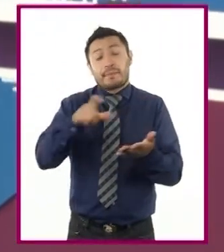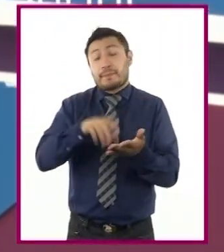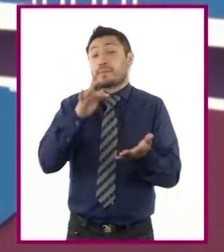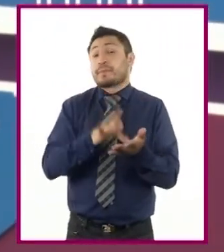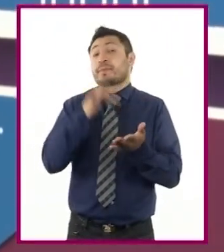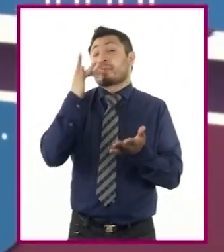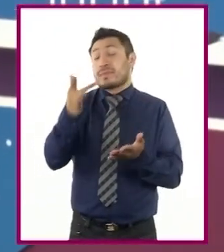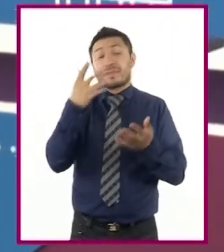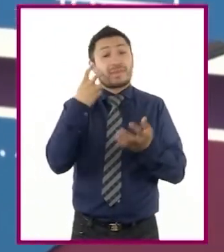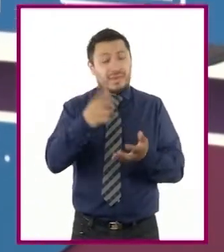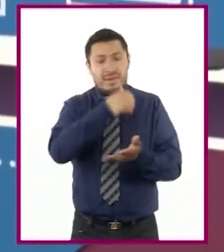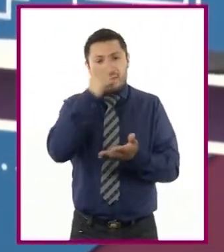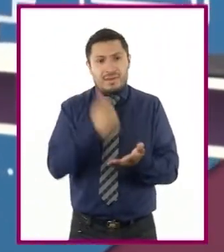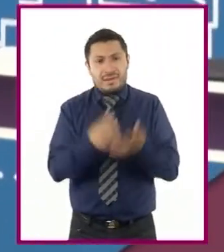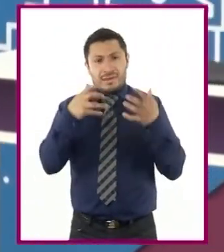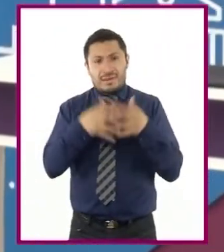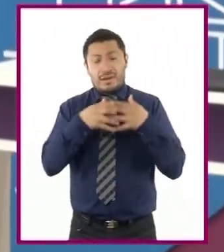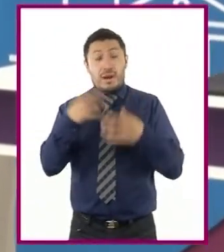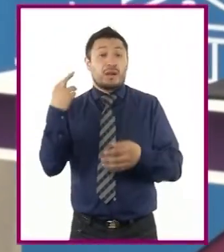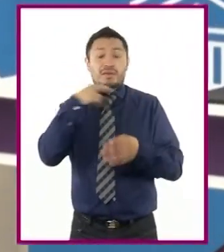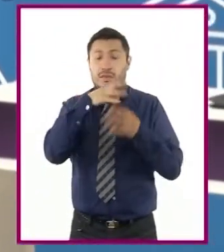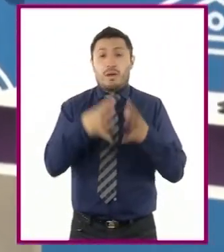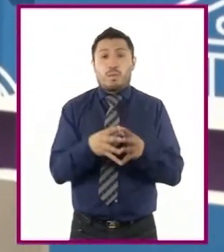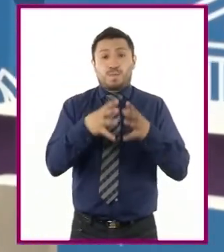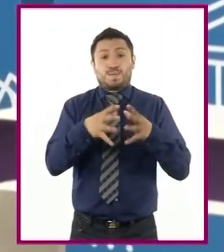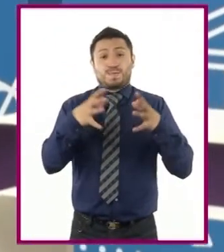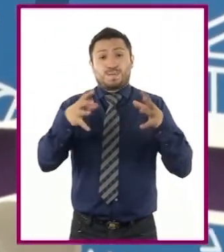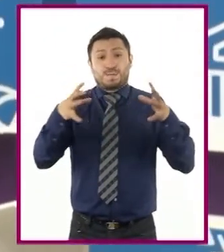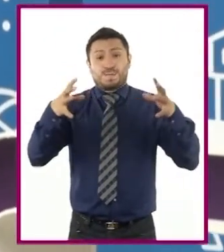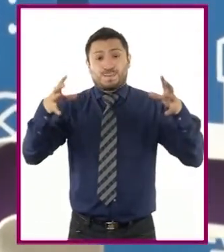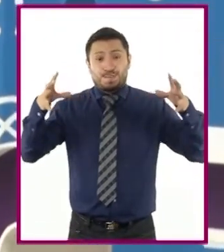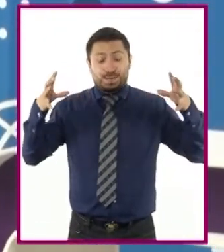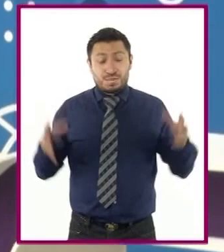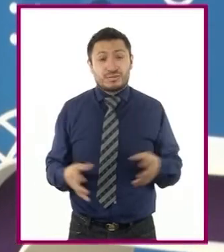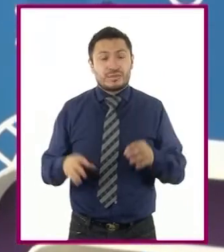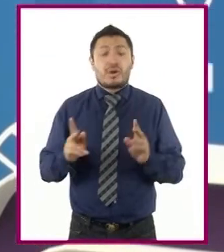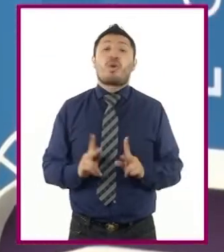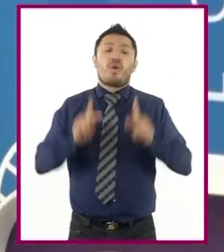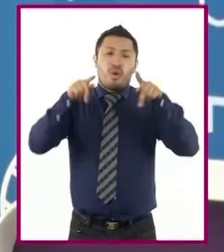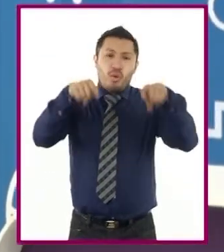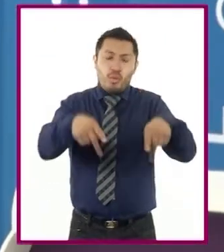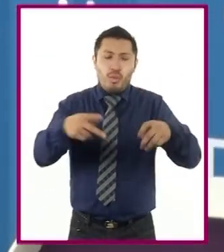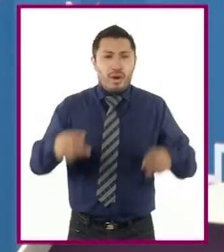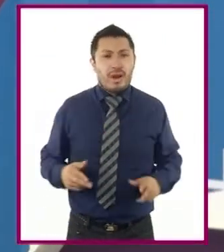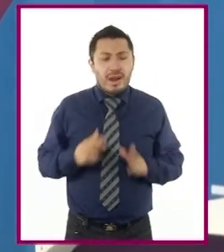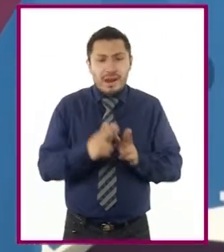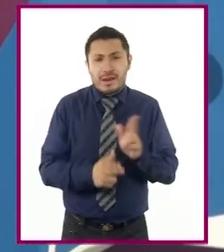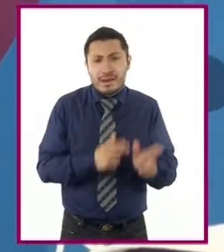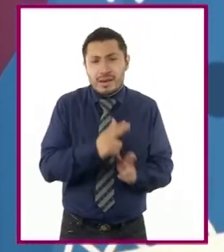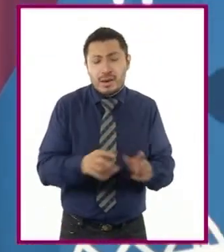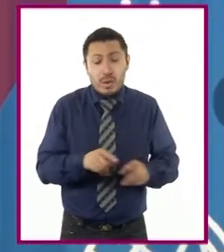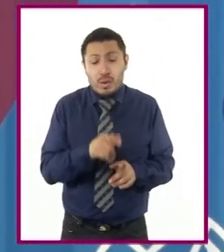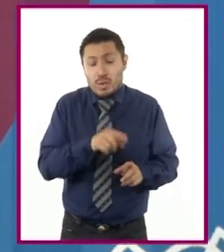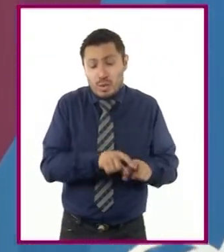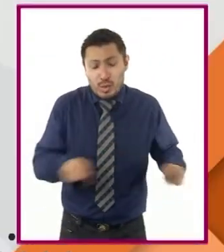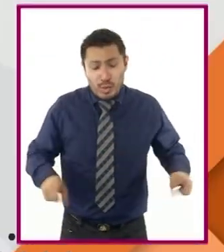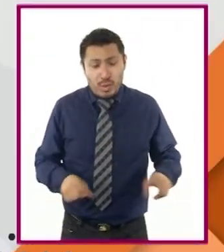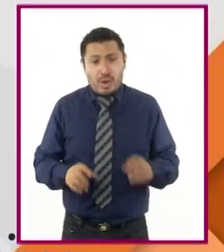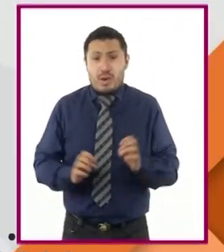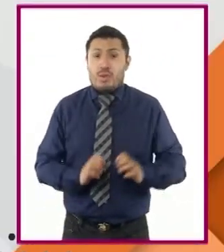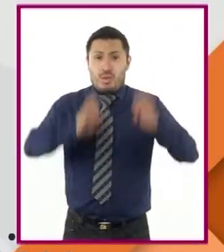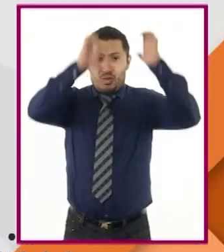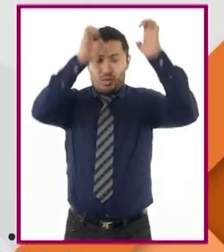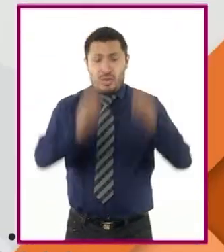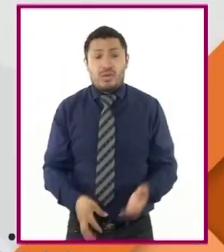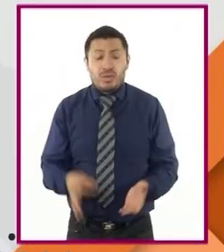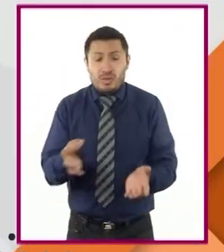industria crecieron a un ritmo acelerado, moldeando el paisaje con puentes, vías férreas y edificios enormes de acero.